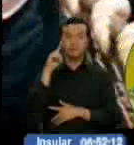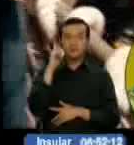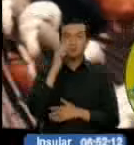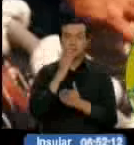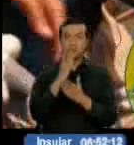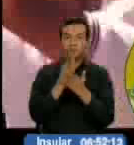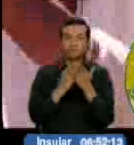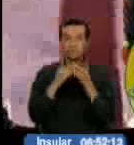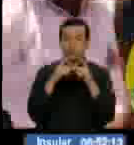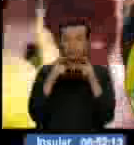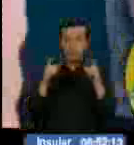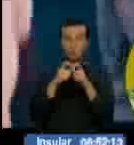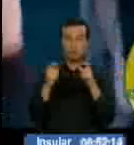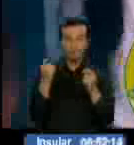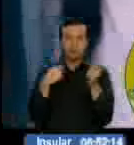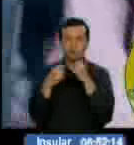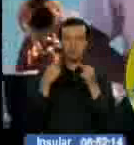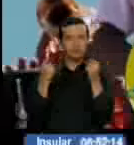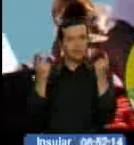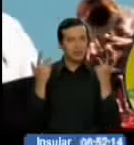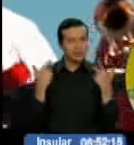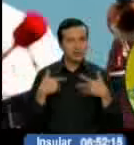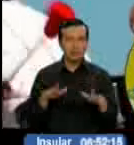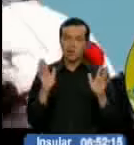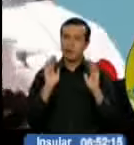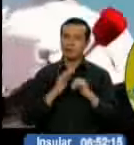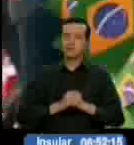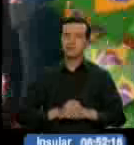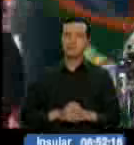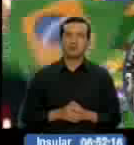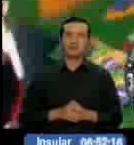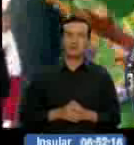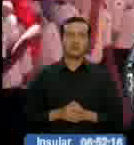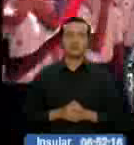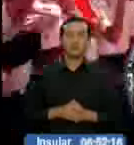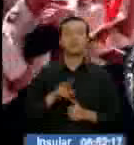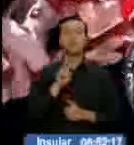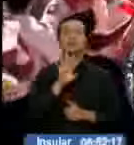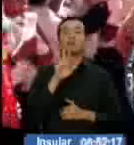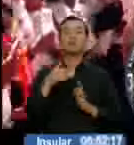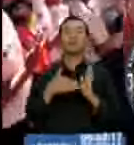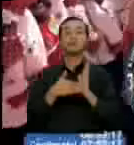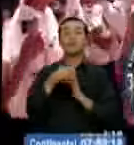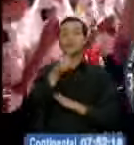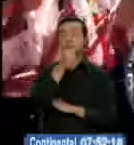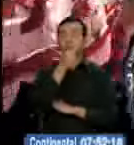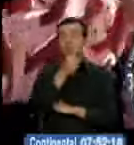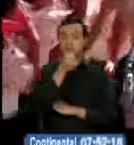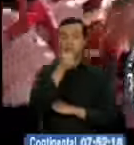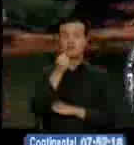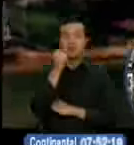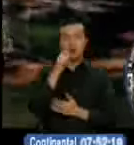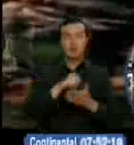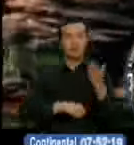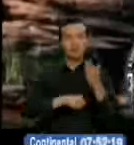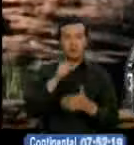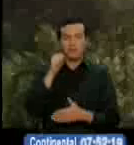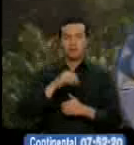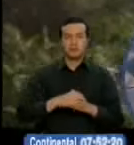7.5 millones de entradas aproximadamente han sido puestas a la venta. 25.000 periodistas han sido